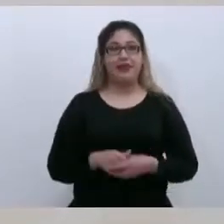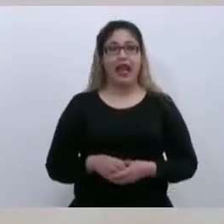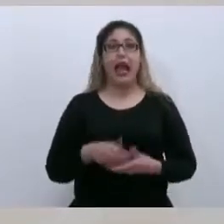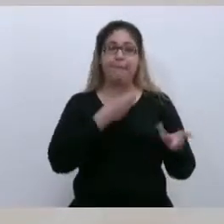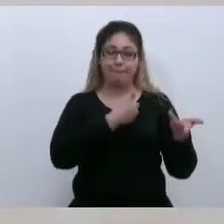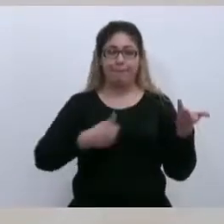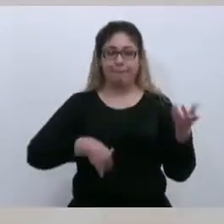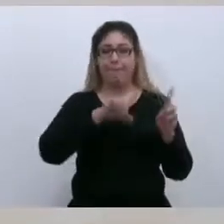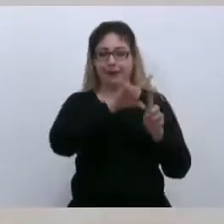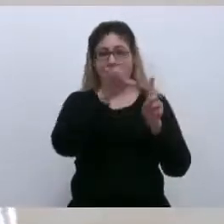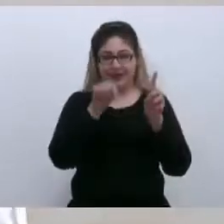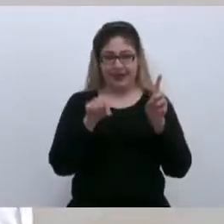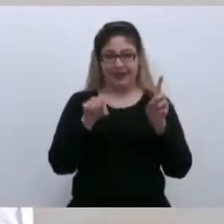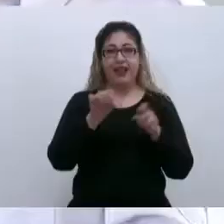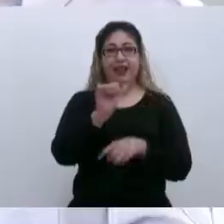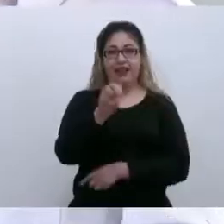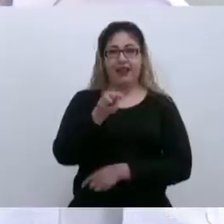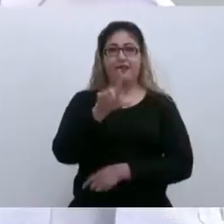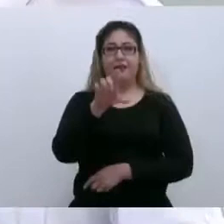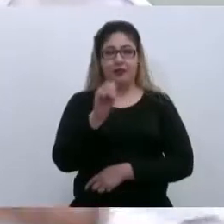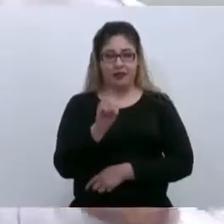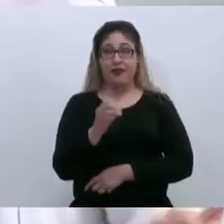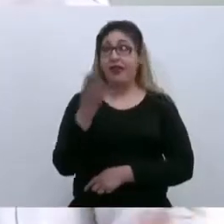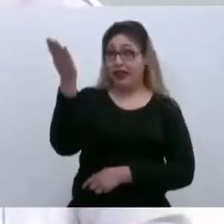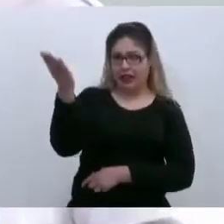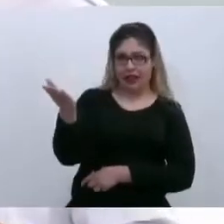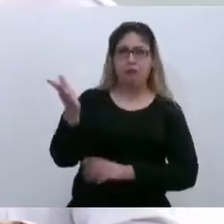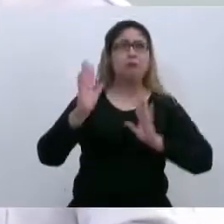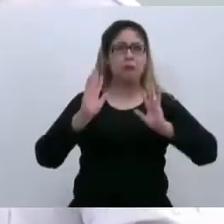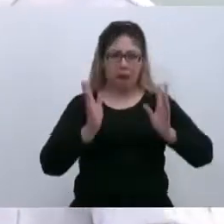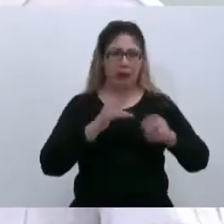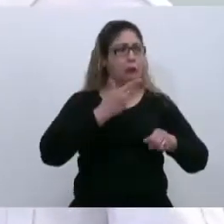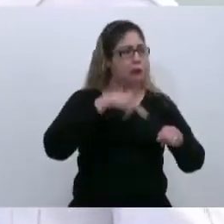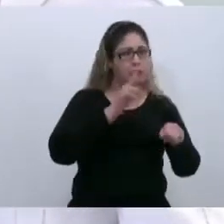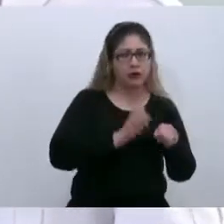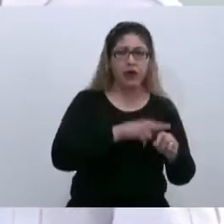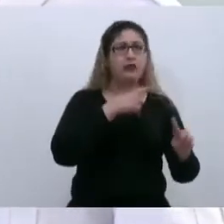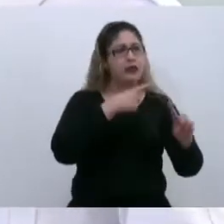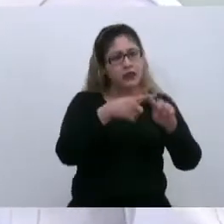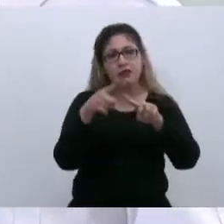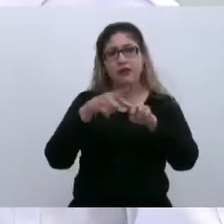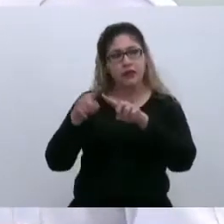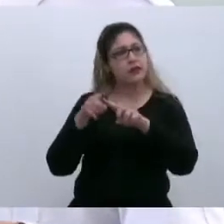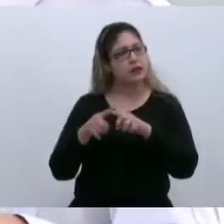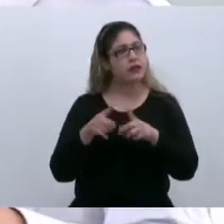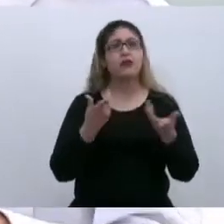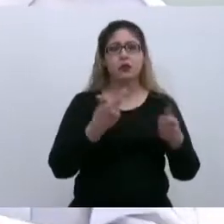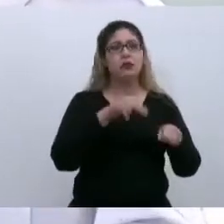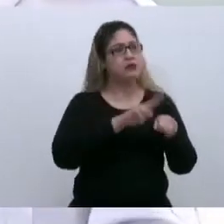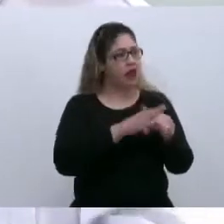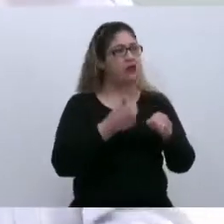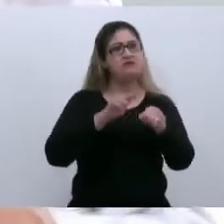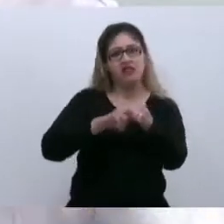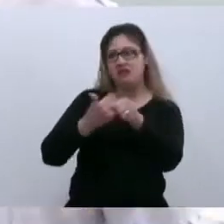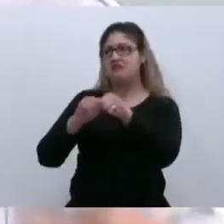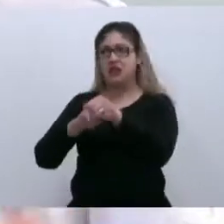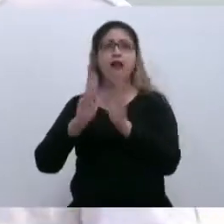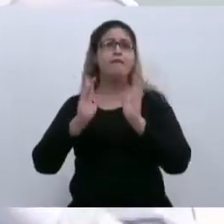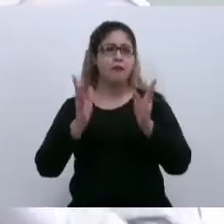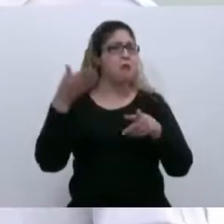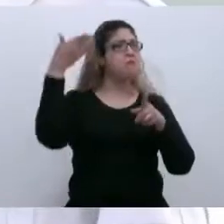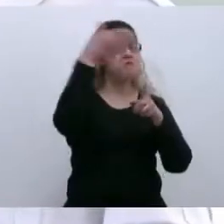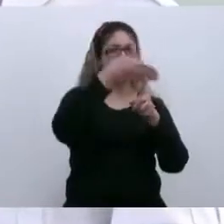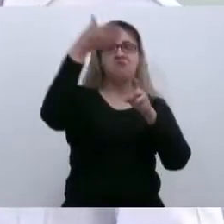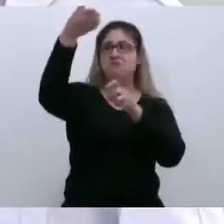del programa IMSS Bienestar, por 19 estados. Estuvimos acá en Durango en agosto del año 2019, estuvimos